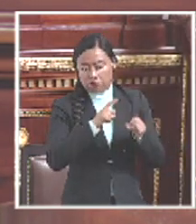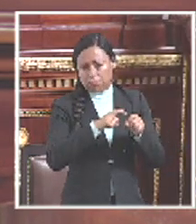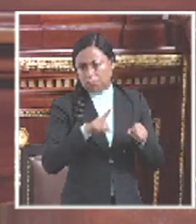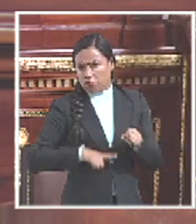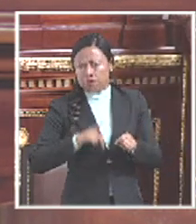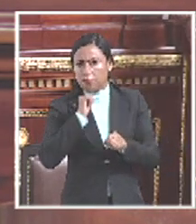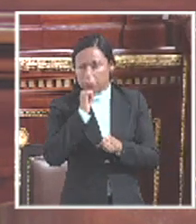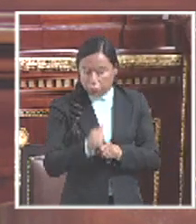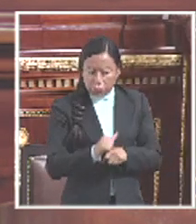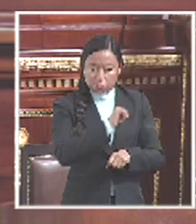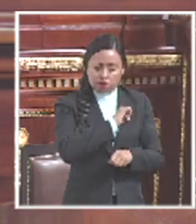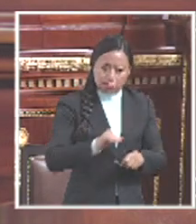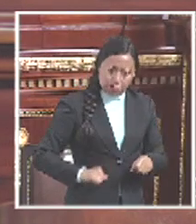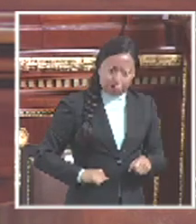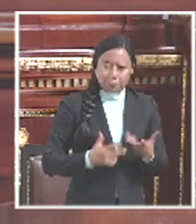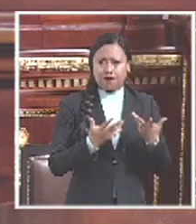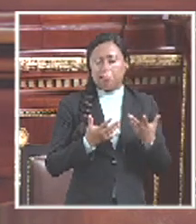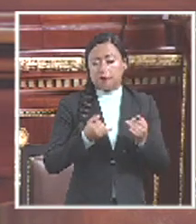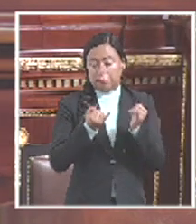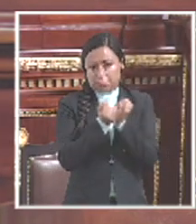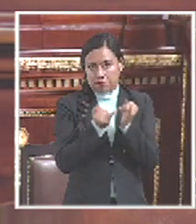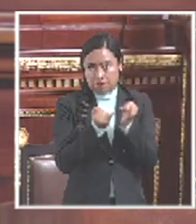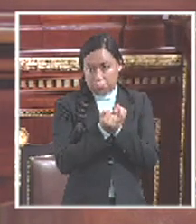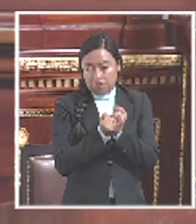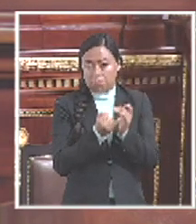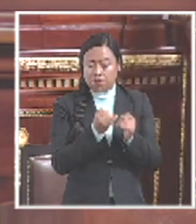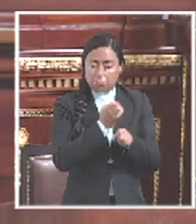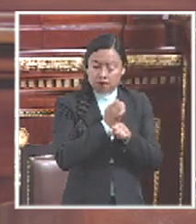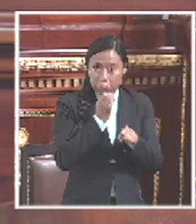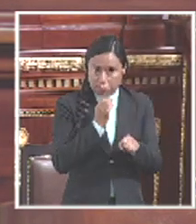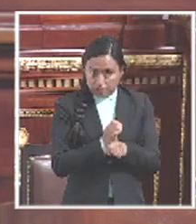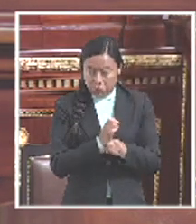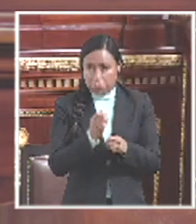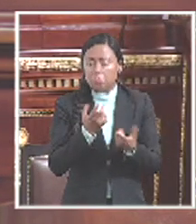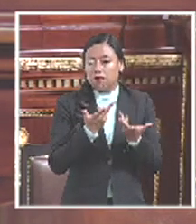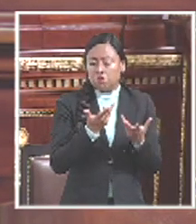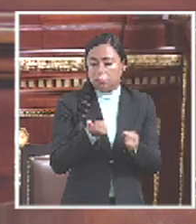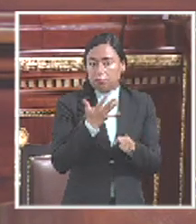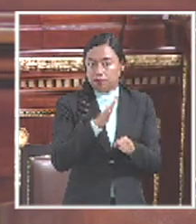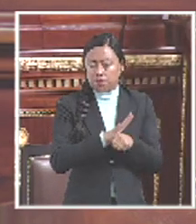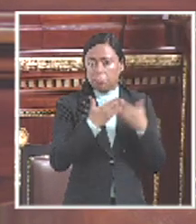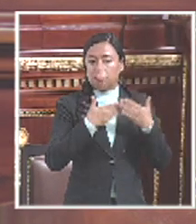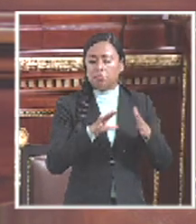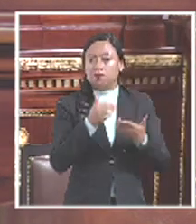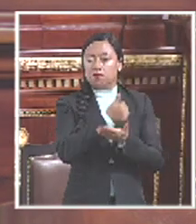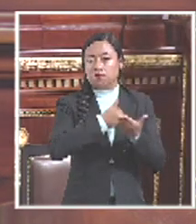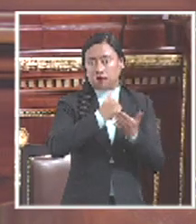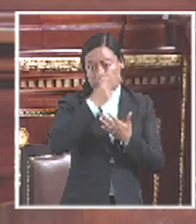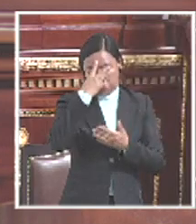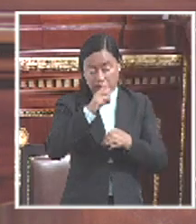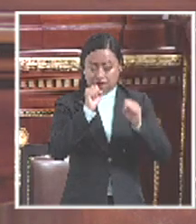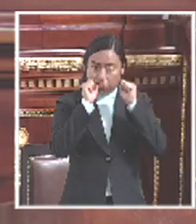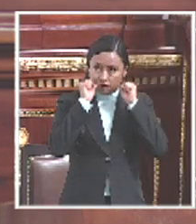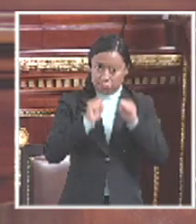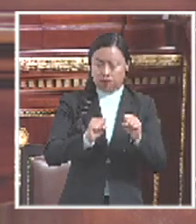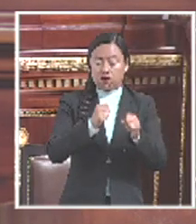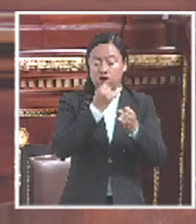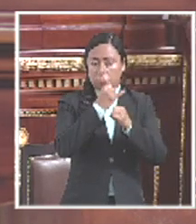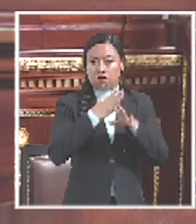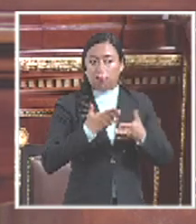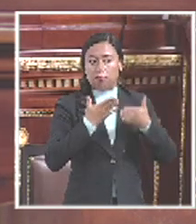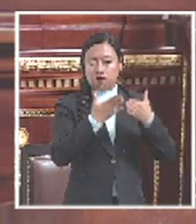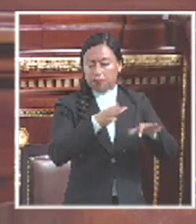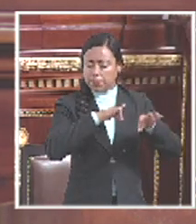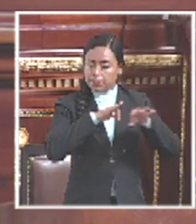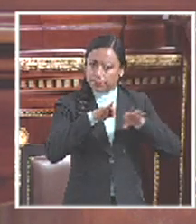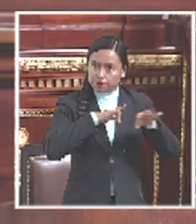alcaldías y entidades de la Administración Pública de la Ciudad de México a garantizar que sus informes de labores estén disponibles